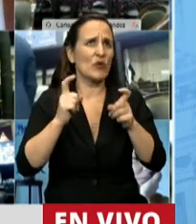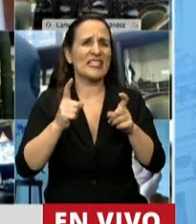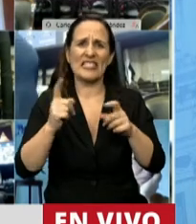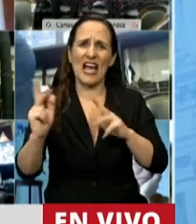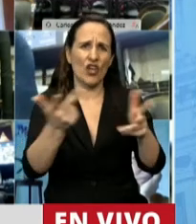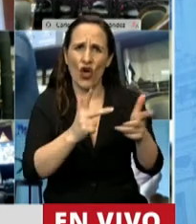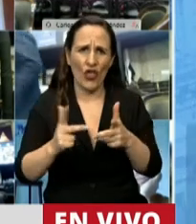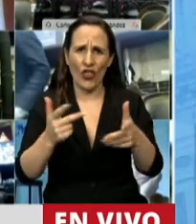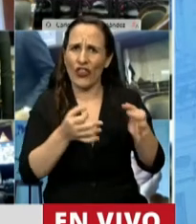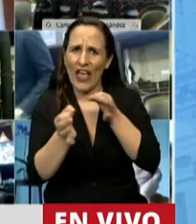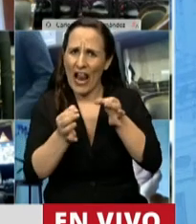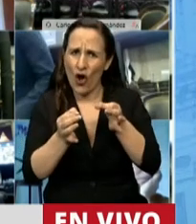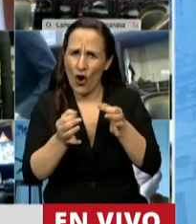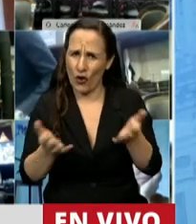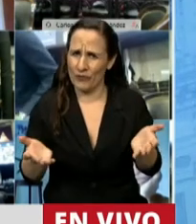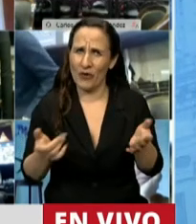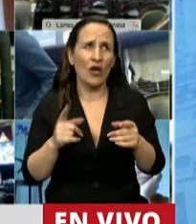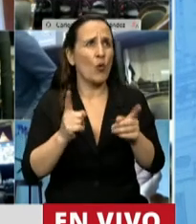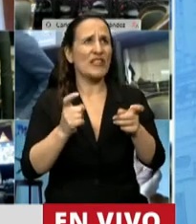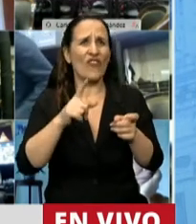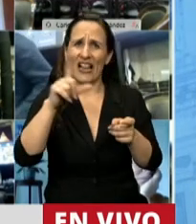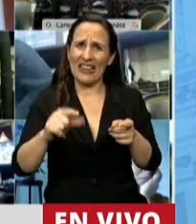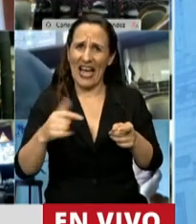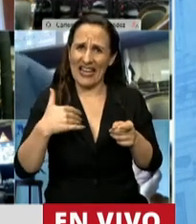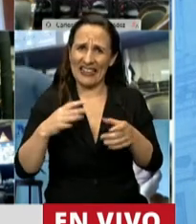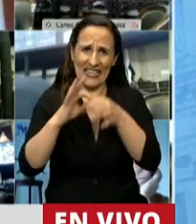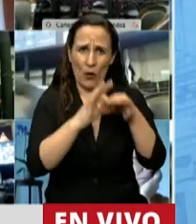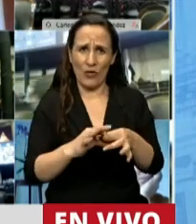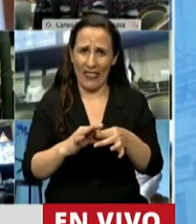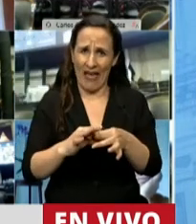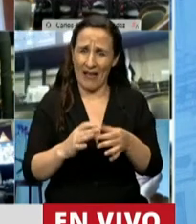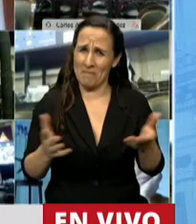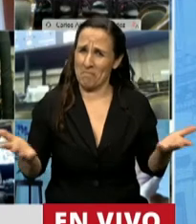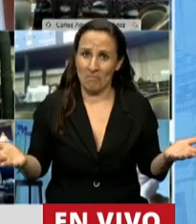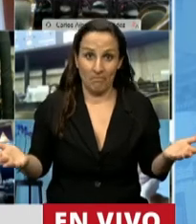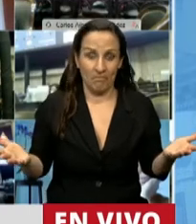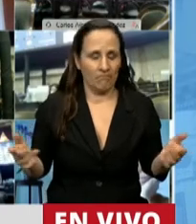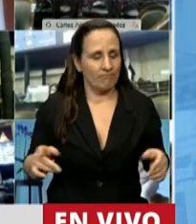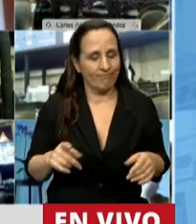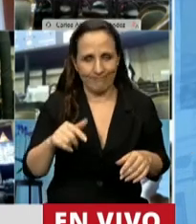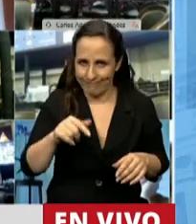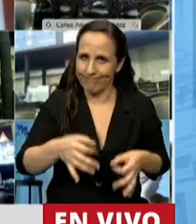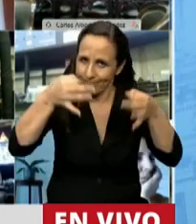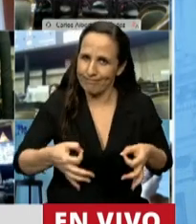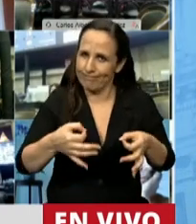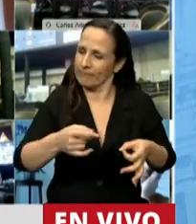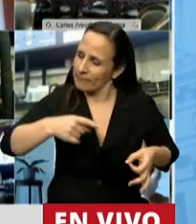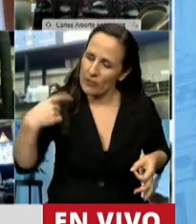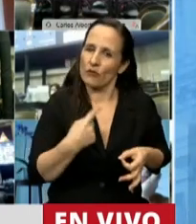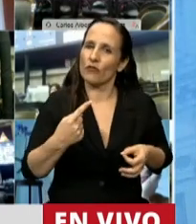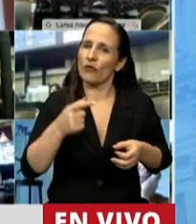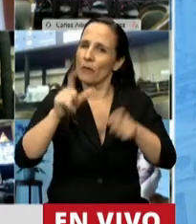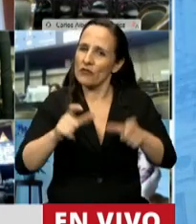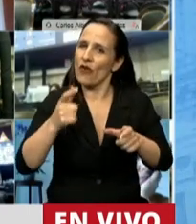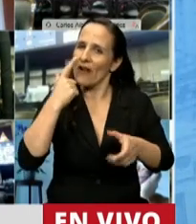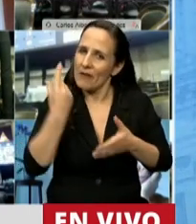no es necesario que la Argentina se una. Y lo que necesitamos los argentinos en este momento, donde estamos atravesando una crisis